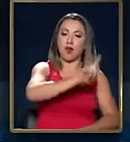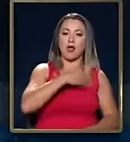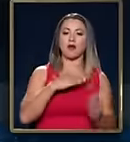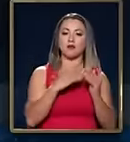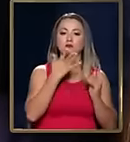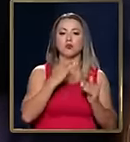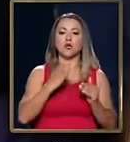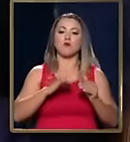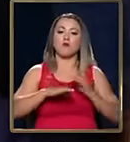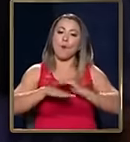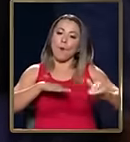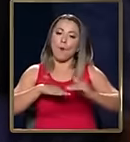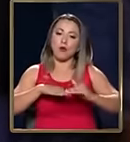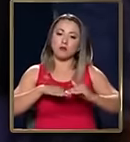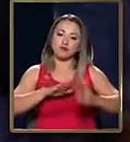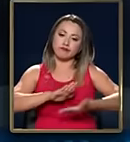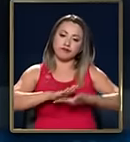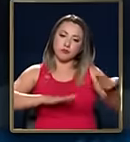güey.